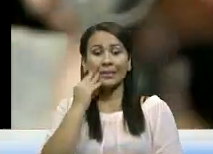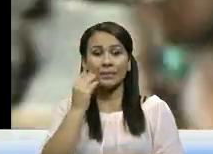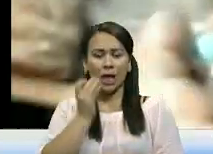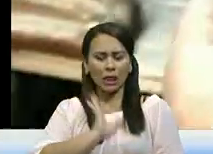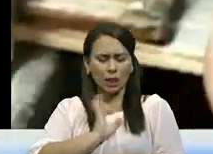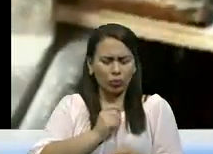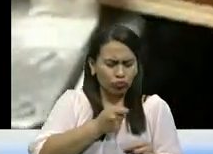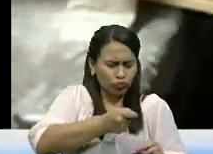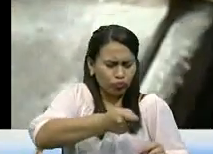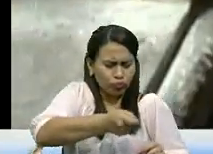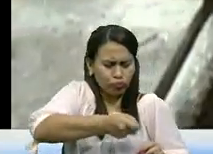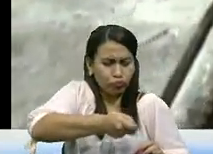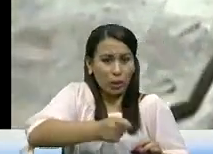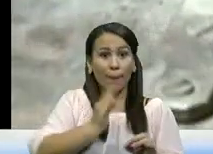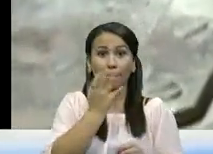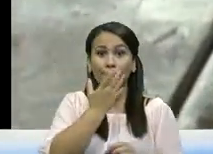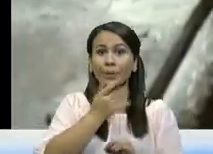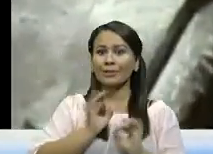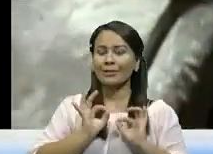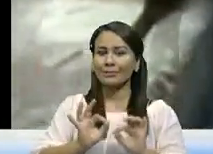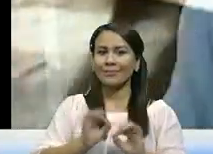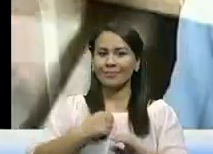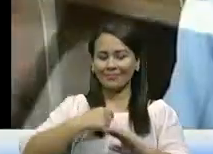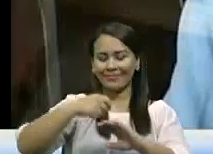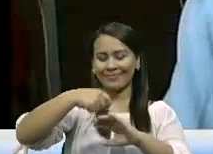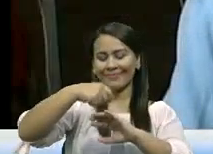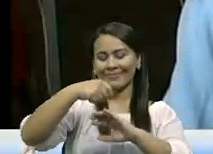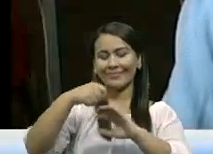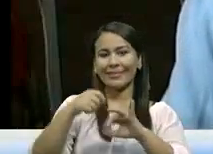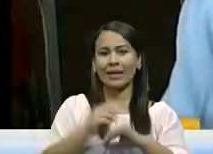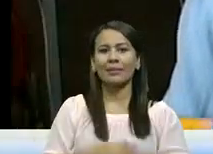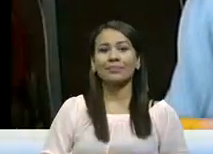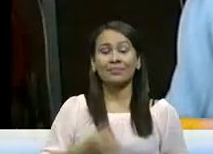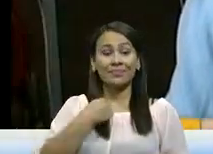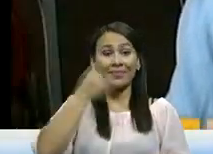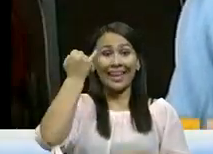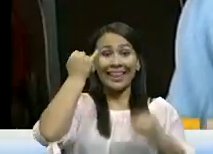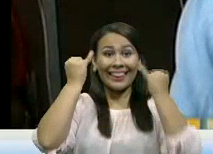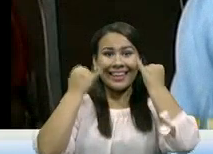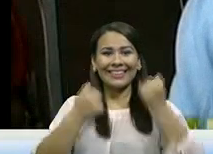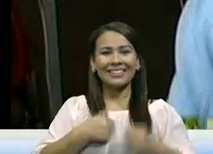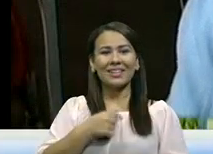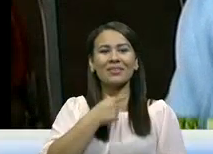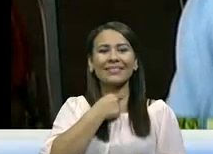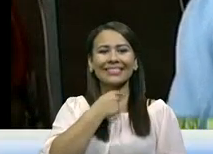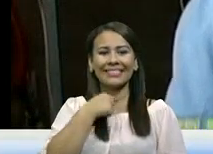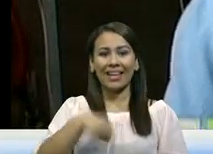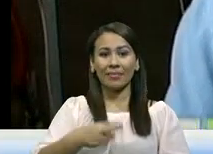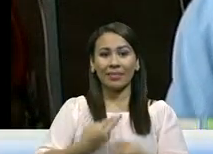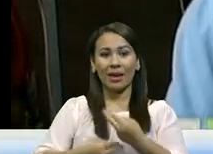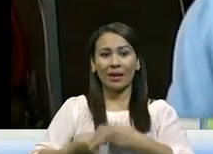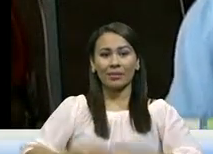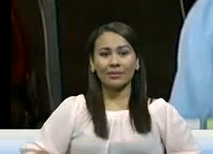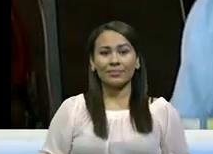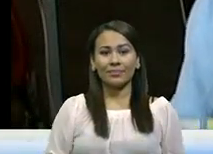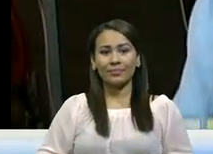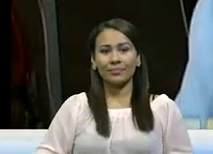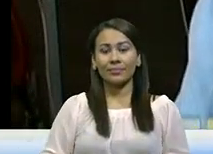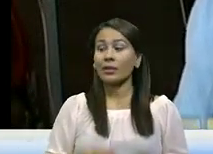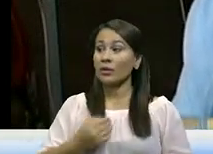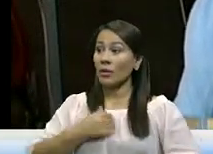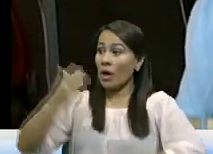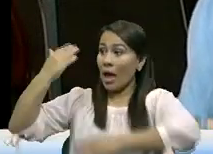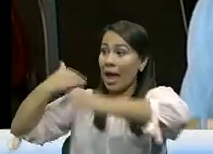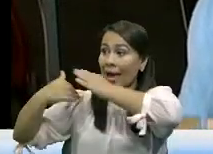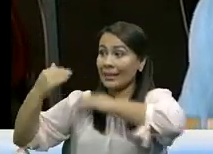en un creador. Y no hay nada más noble que crear. En realidad es que de esto vivo. Sí, antes